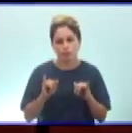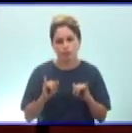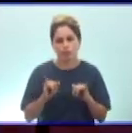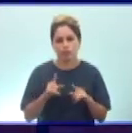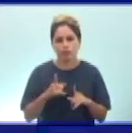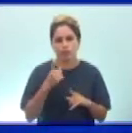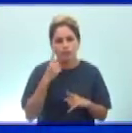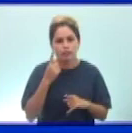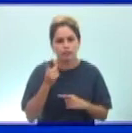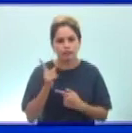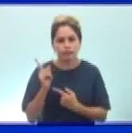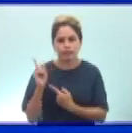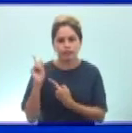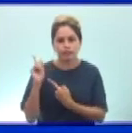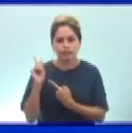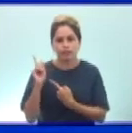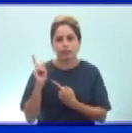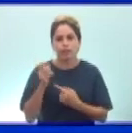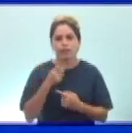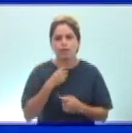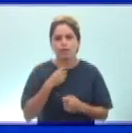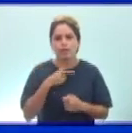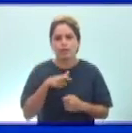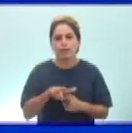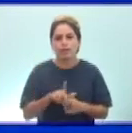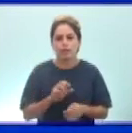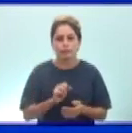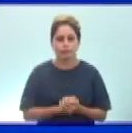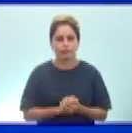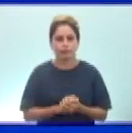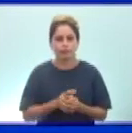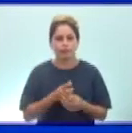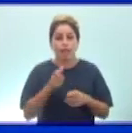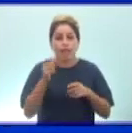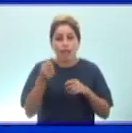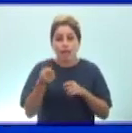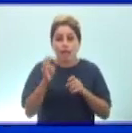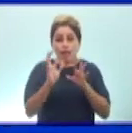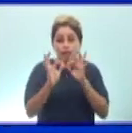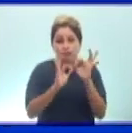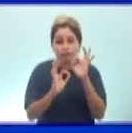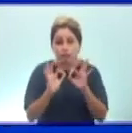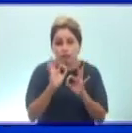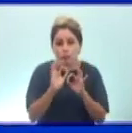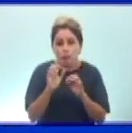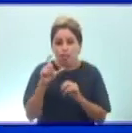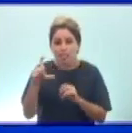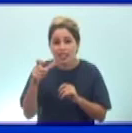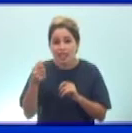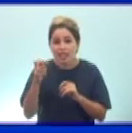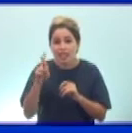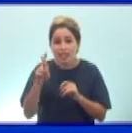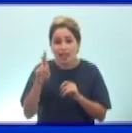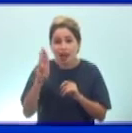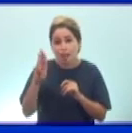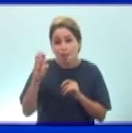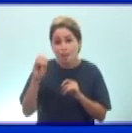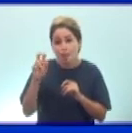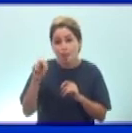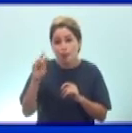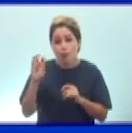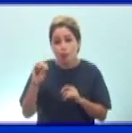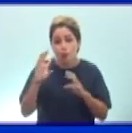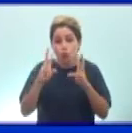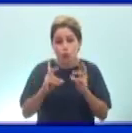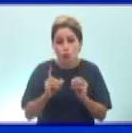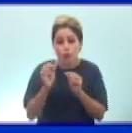este ejemplo. Digamos, los mismos átomos de carbono con su número atómico 6. ¿Cómo lo debemos realizar y de qué manera